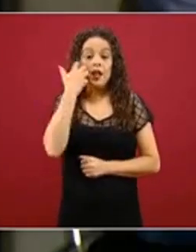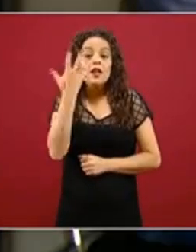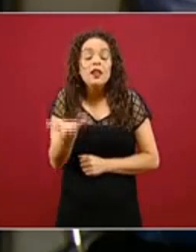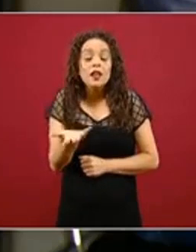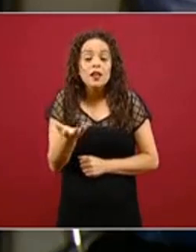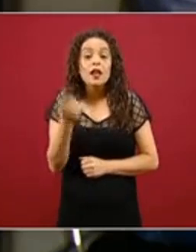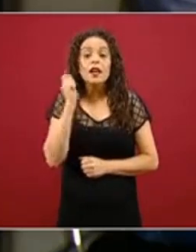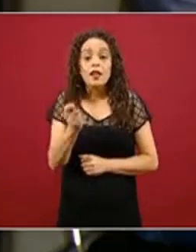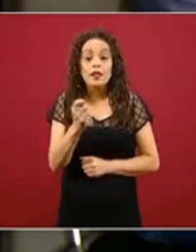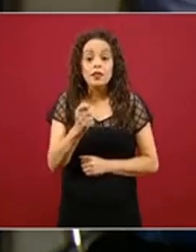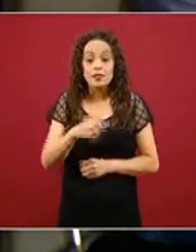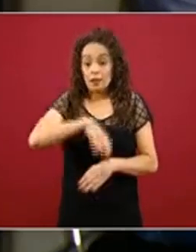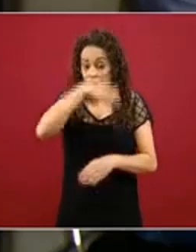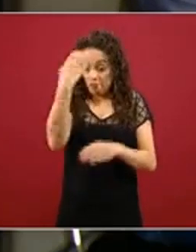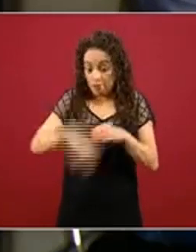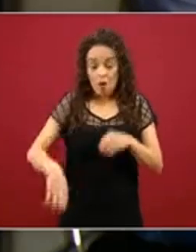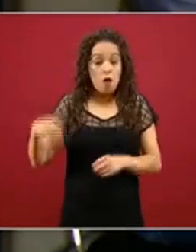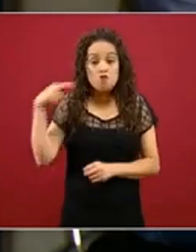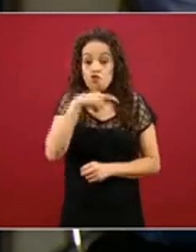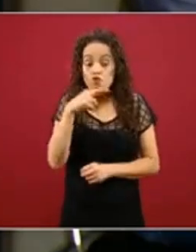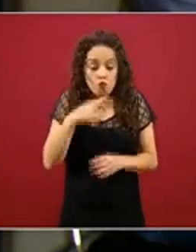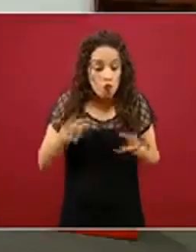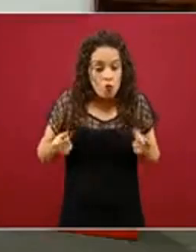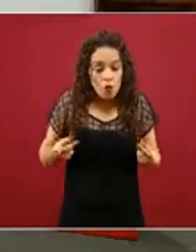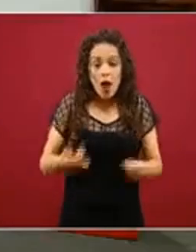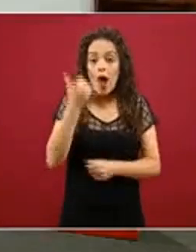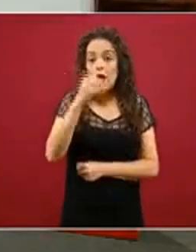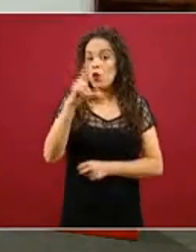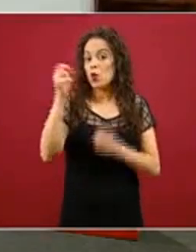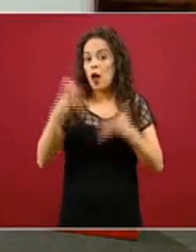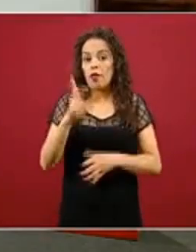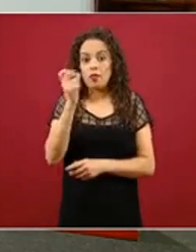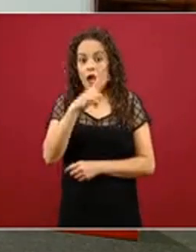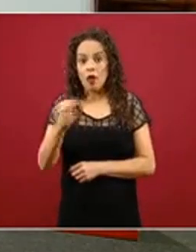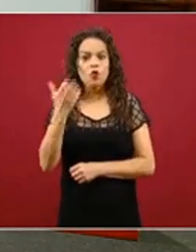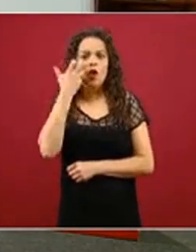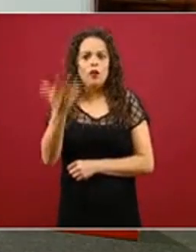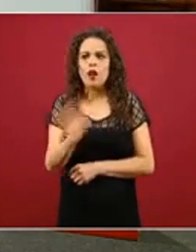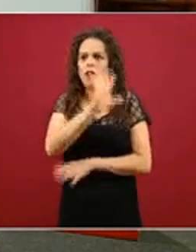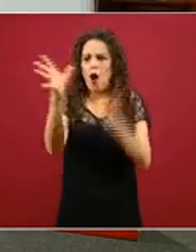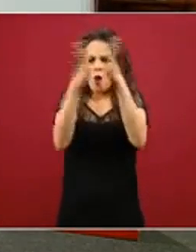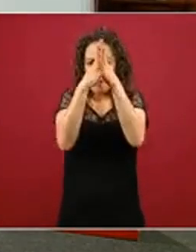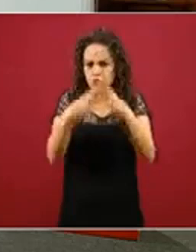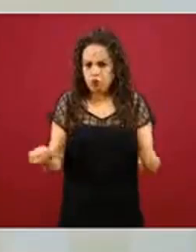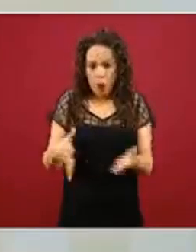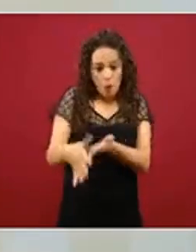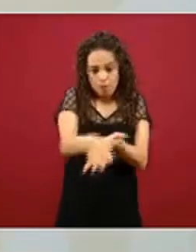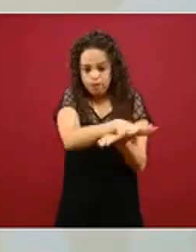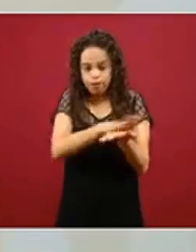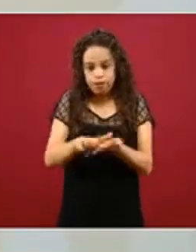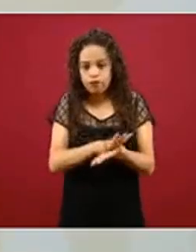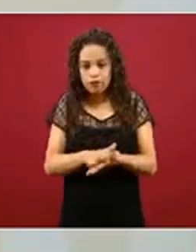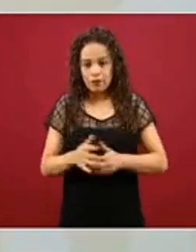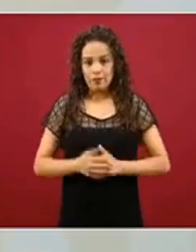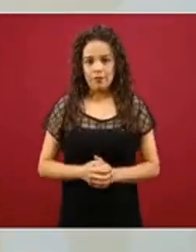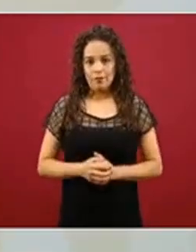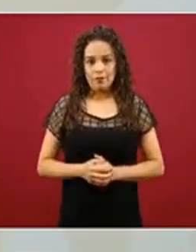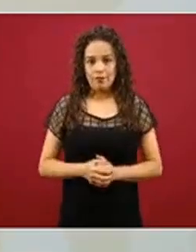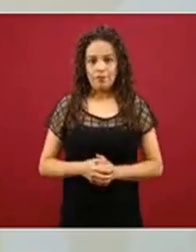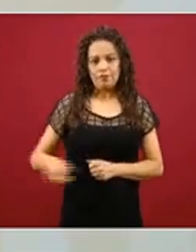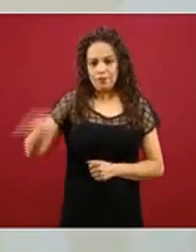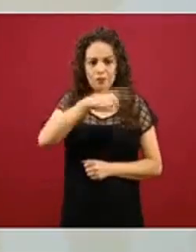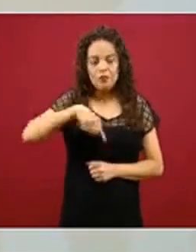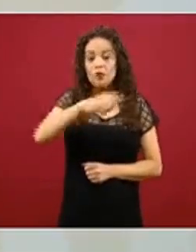daño. ¿No es cierto? Queremos que desaparezcan. Es más, quisiéramos que nunca hubieran